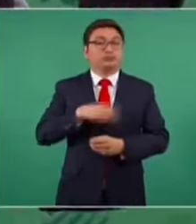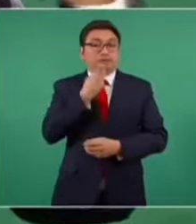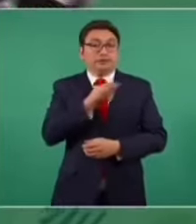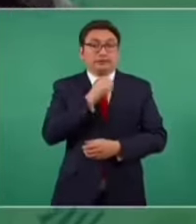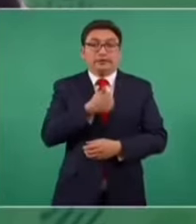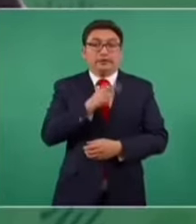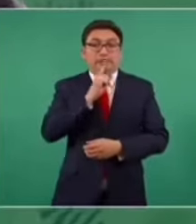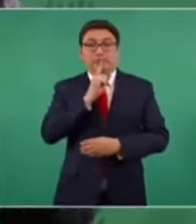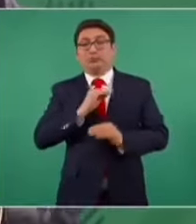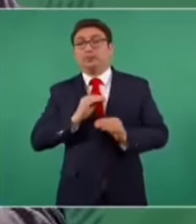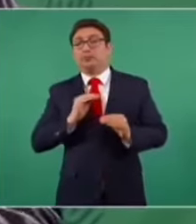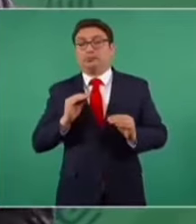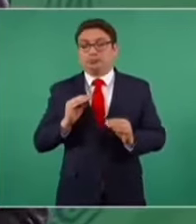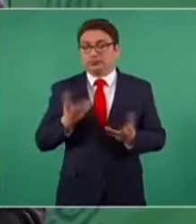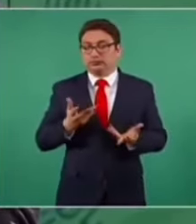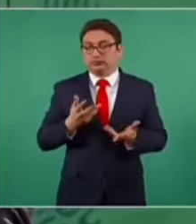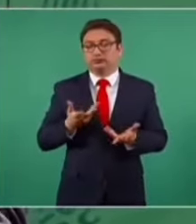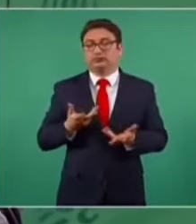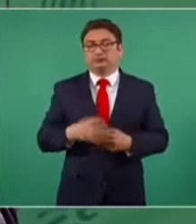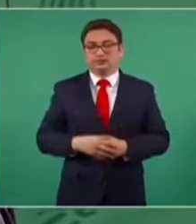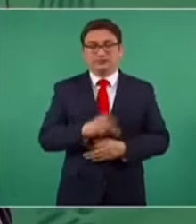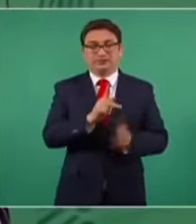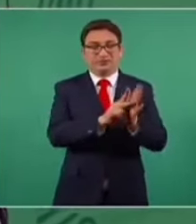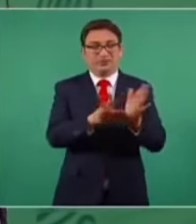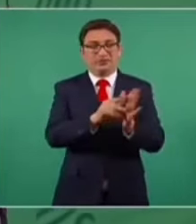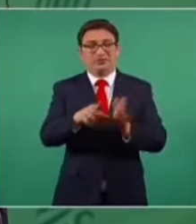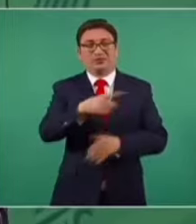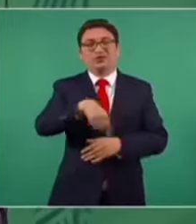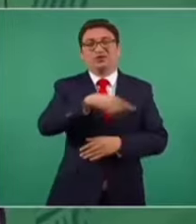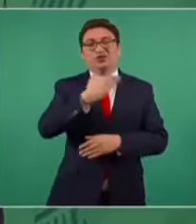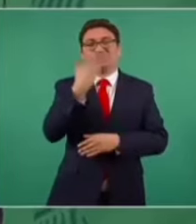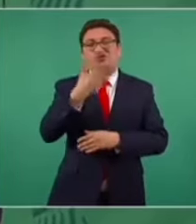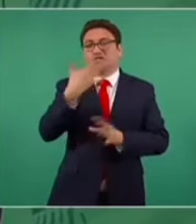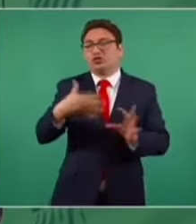Se quedaron acostumbrados a obedecer y callar,